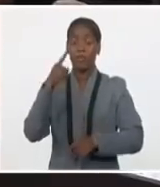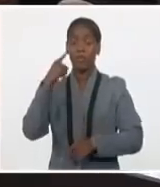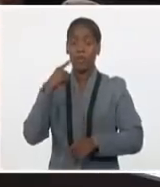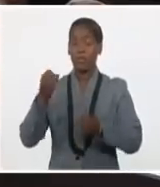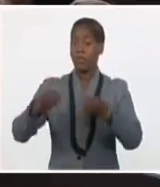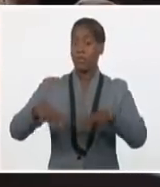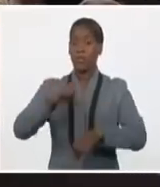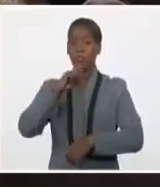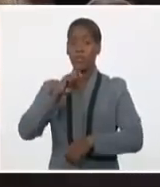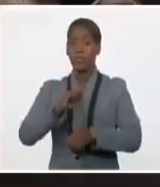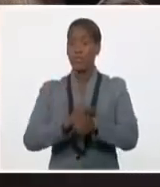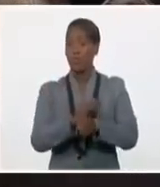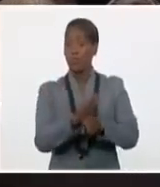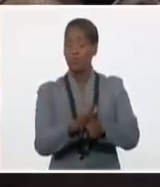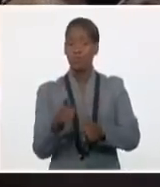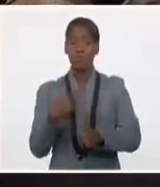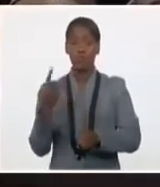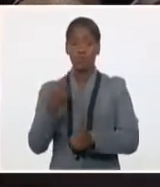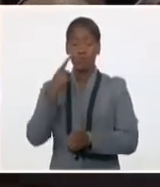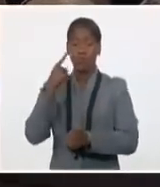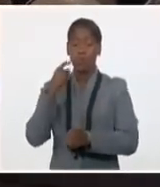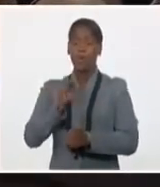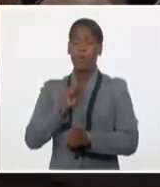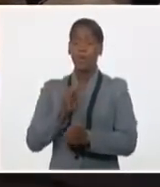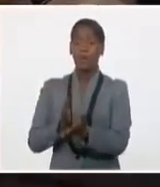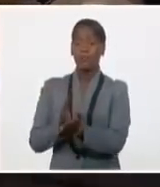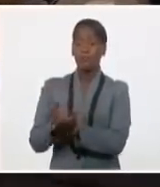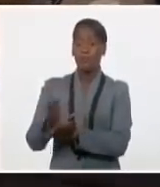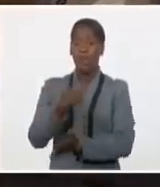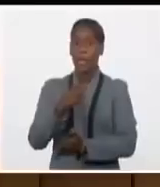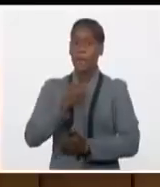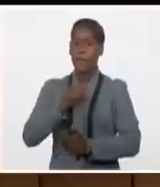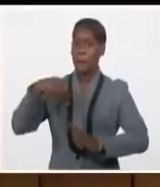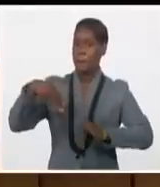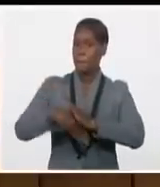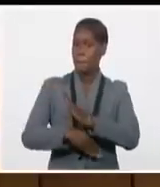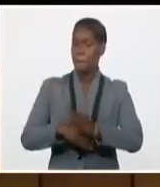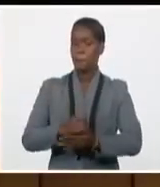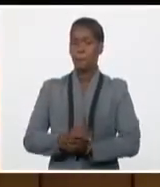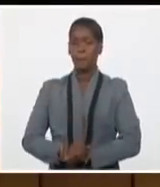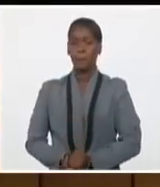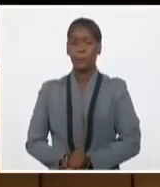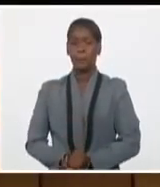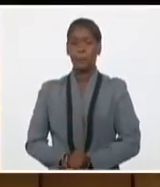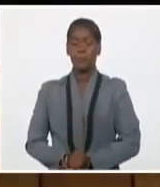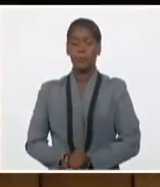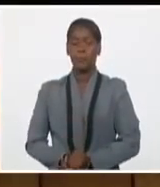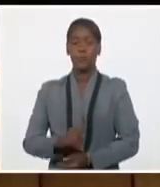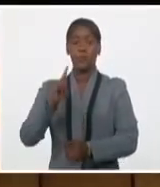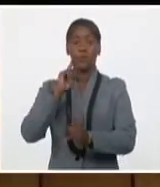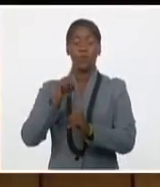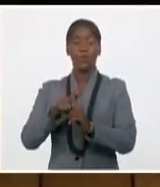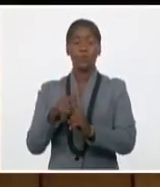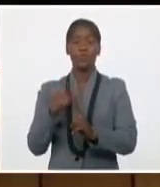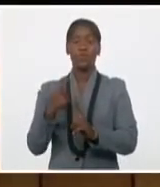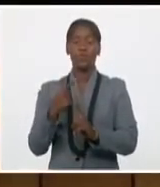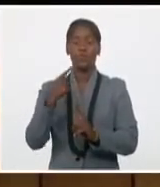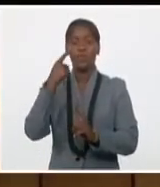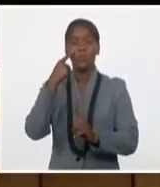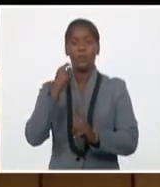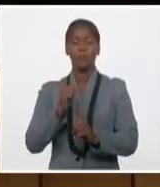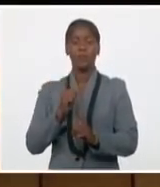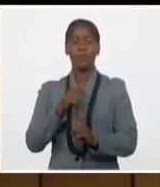económicas hacia nuestro país y la persecución financiera. El objetivo de esta medida es extender el